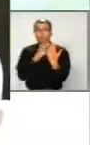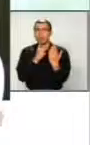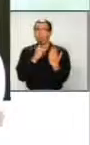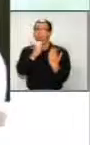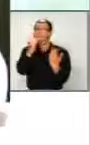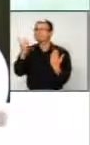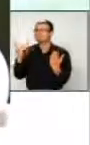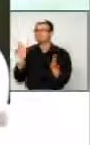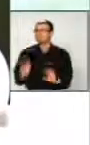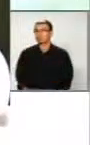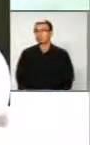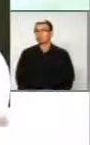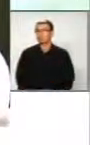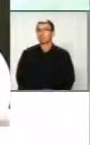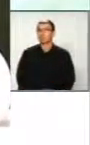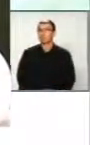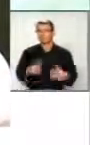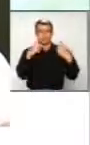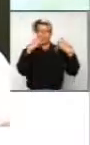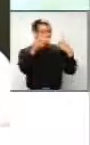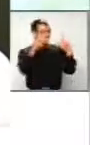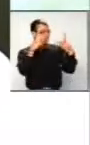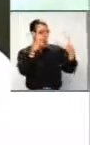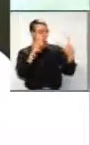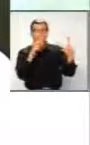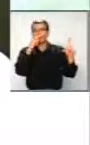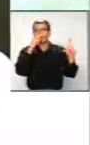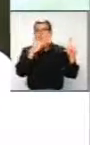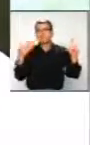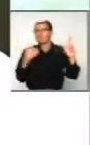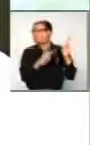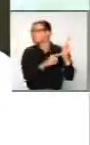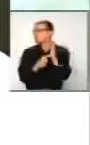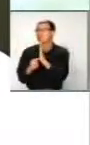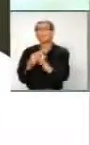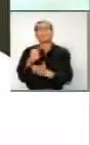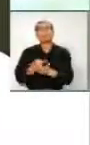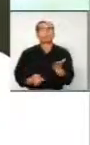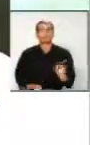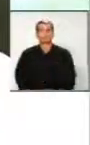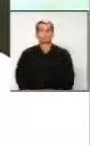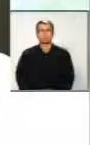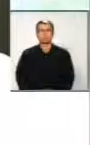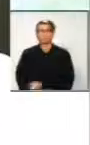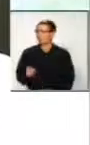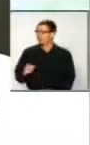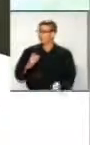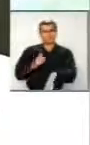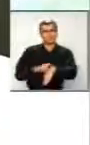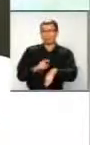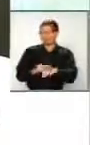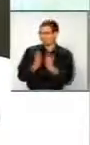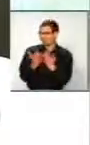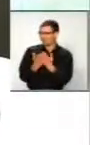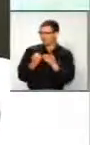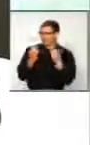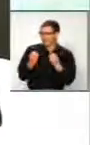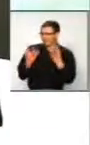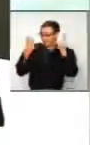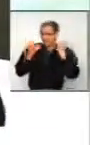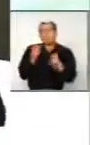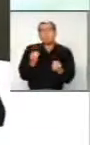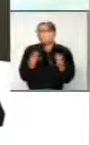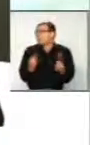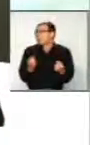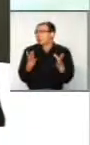estamos mostrándole a los niños? ¿Qué estamos mostrándole a los jóvenes? Mire, entre comillas, no pierda el tiempo leyendo, que eso es para